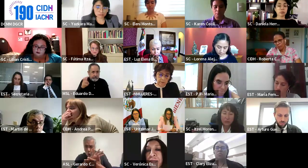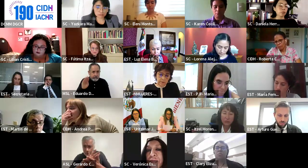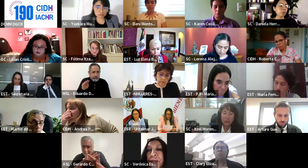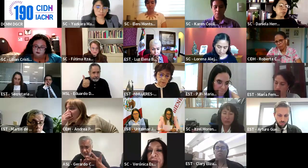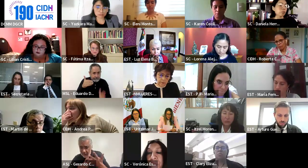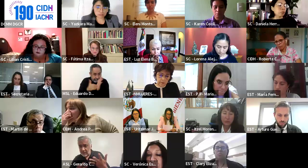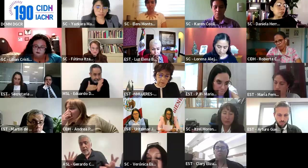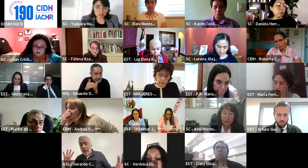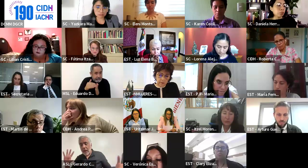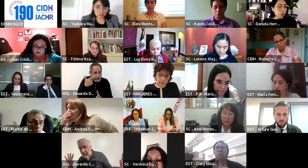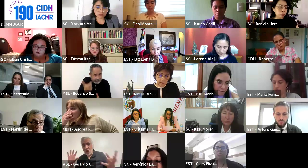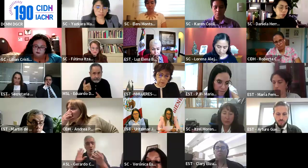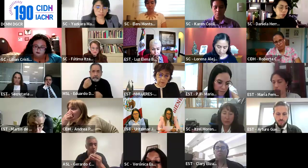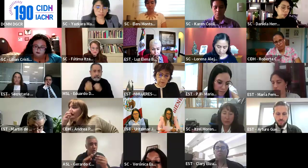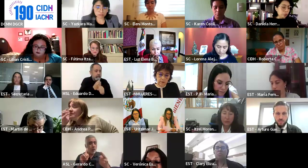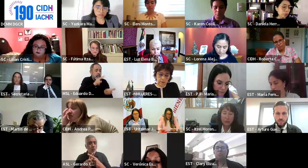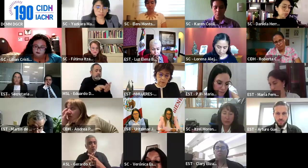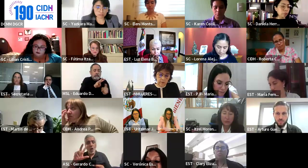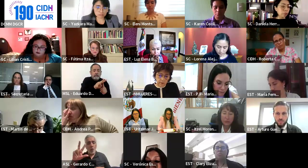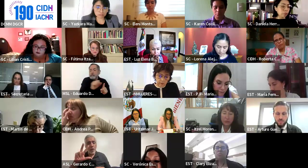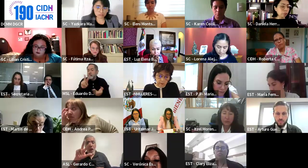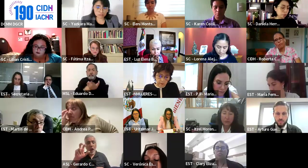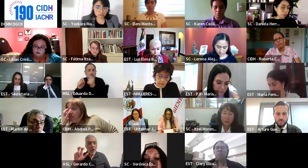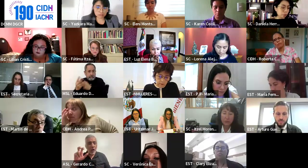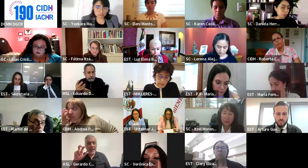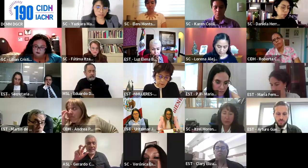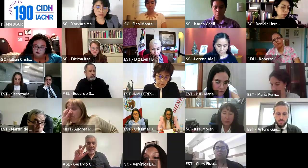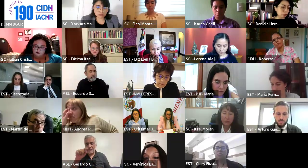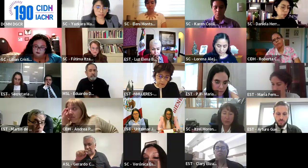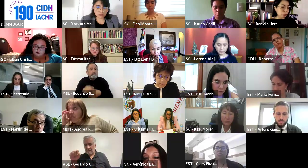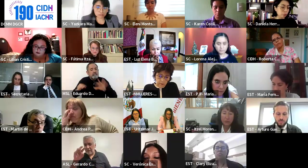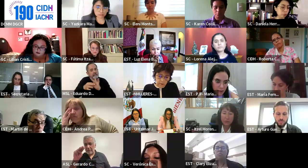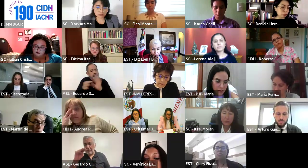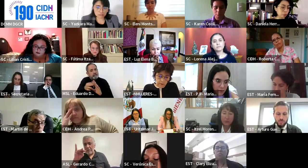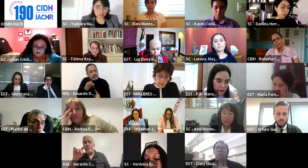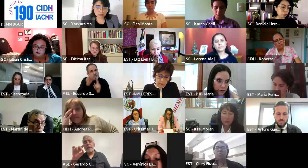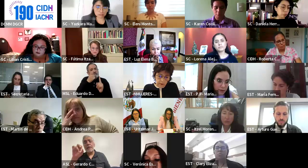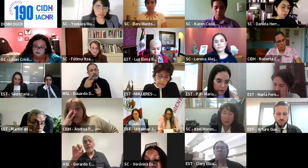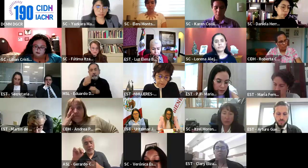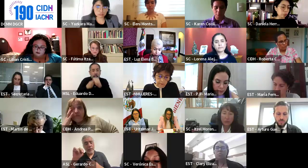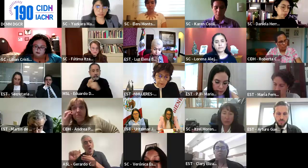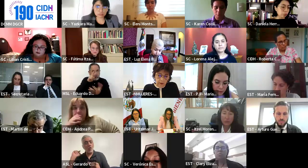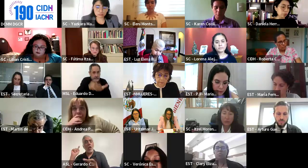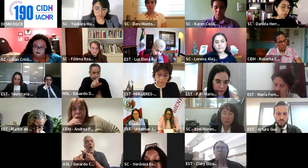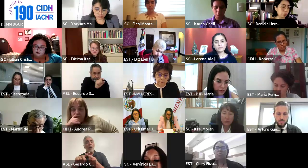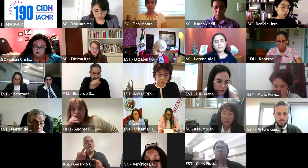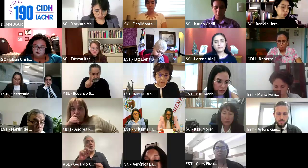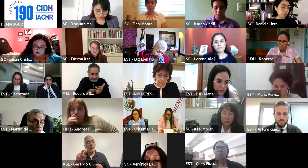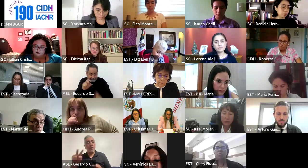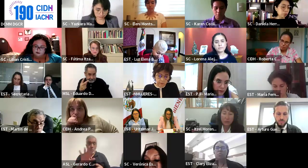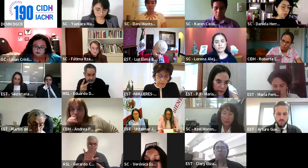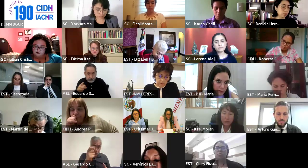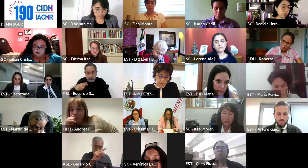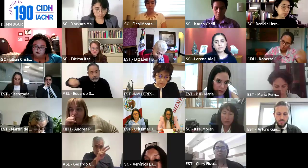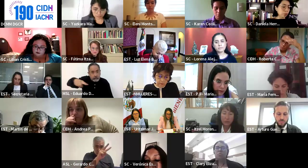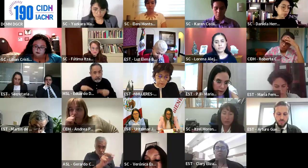111.396 millones de pesos de 2019 a 2024. Cabe destacar que de 2020 a 2022 el porcentaje de personas